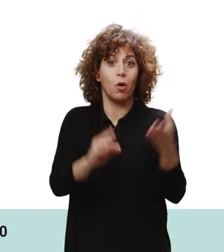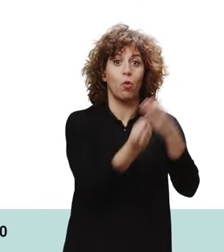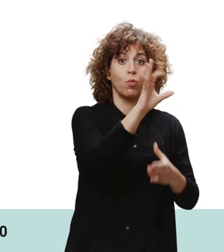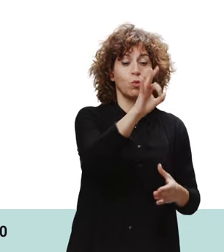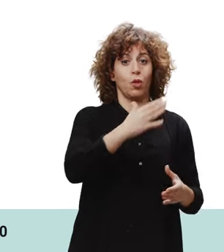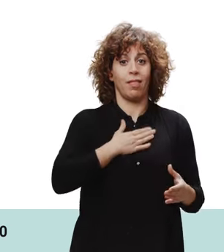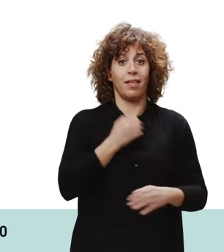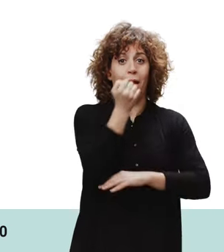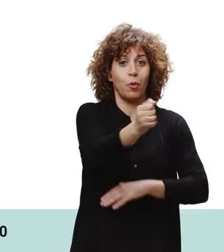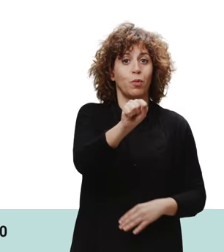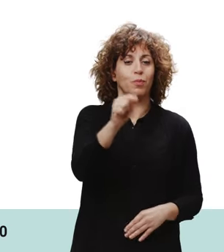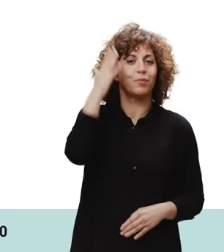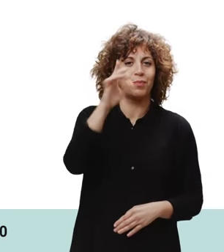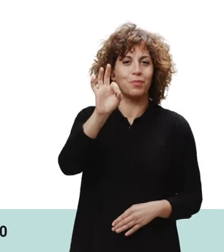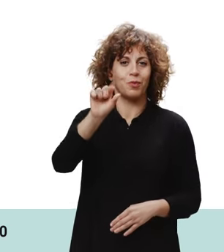en